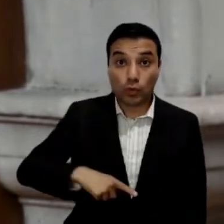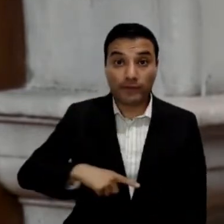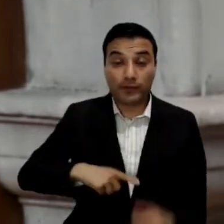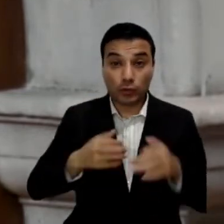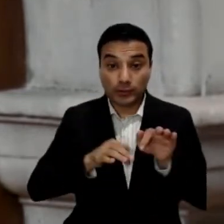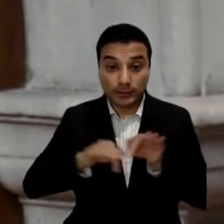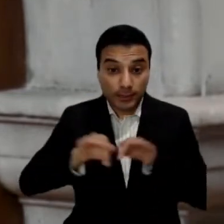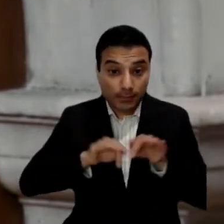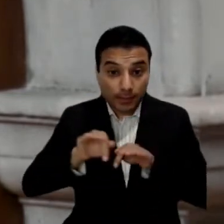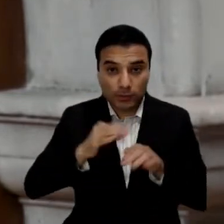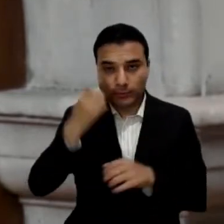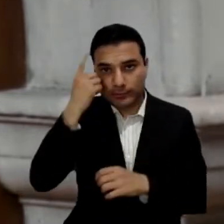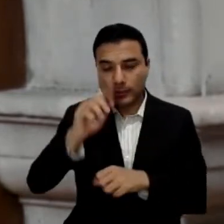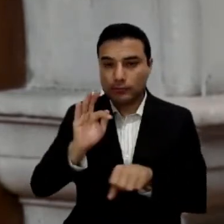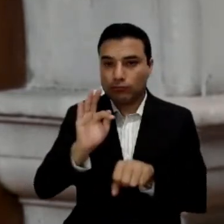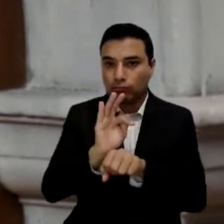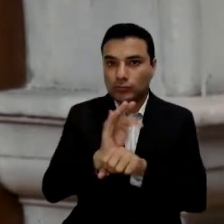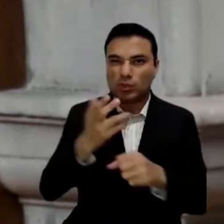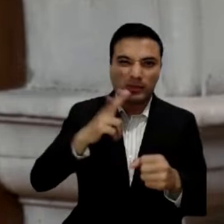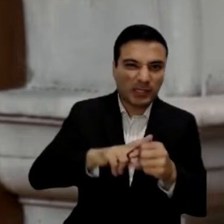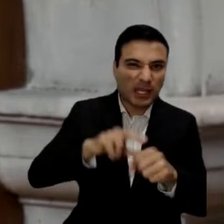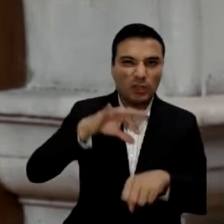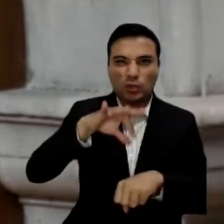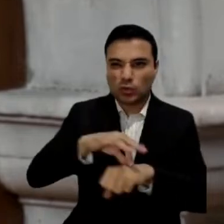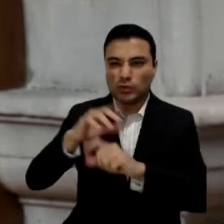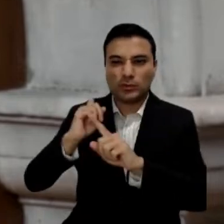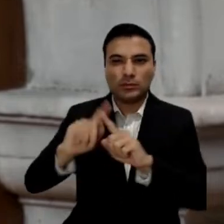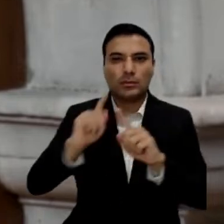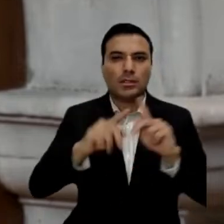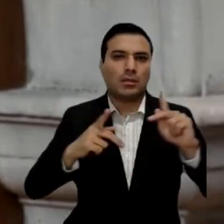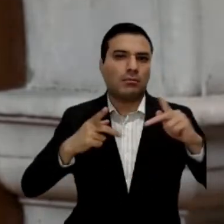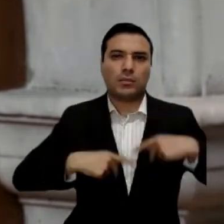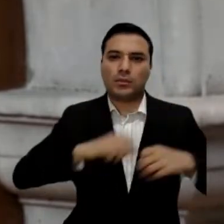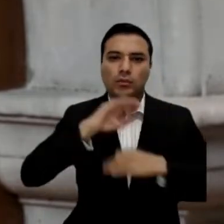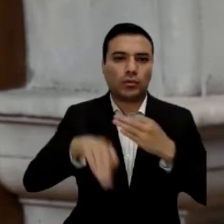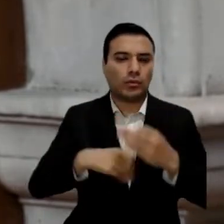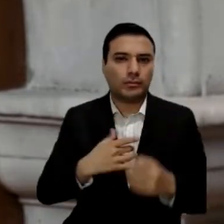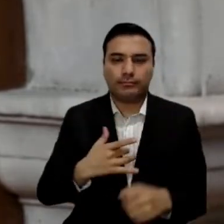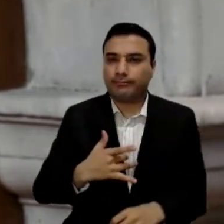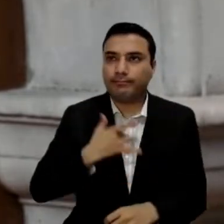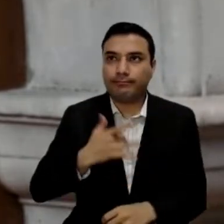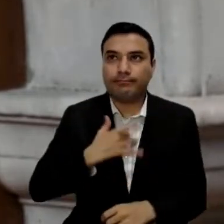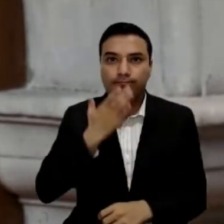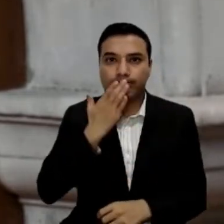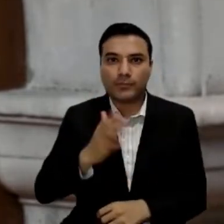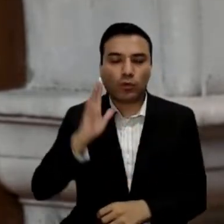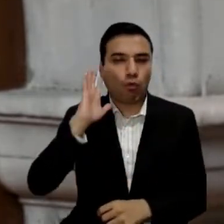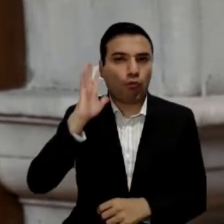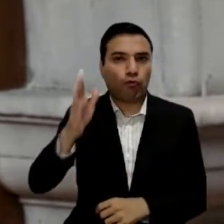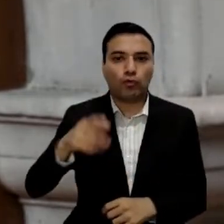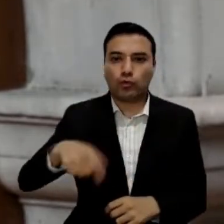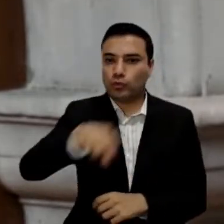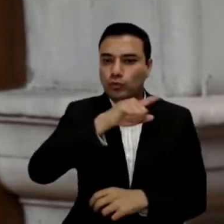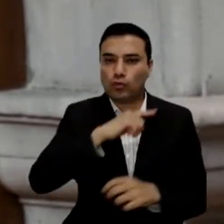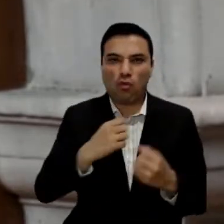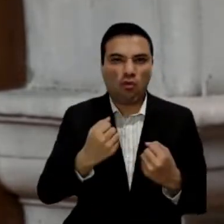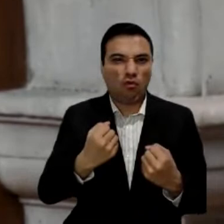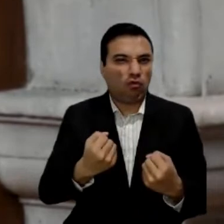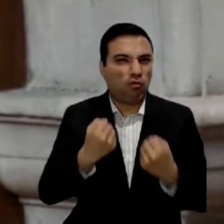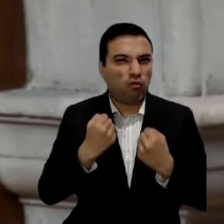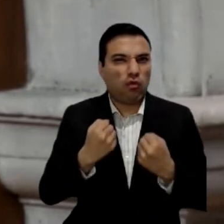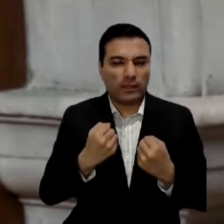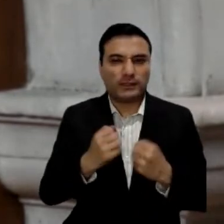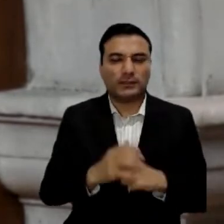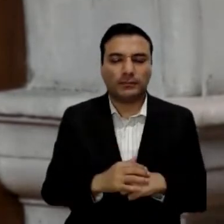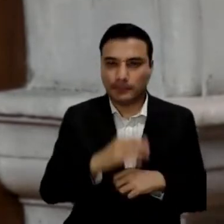salud, está invirtiendo en el bienestar de su población y en la construcción de una sociedad más fuerte y resiliente.